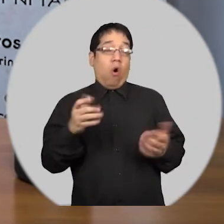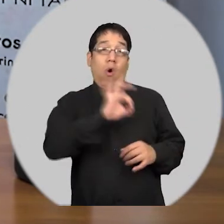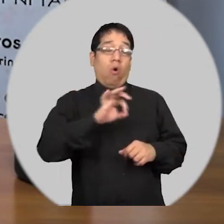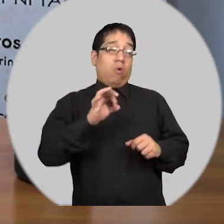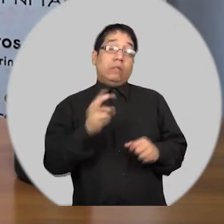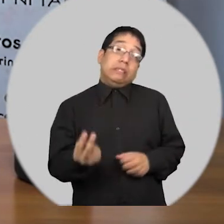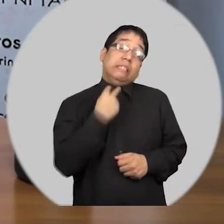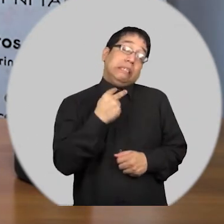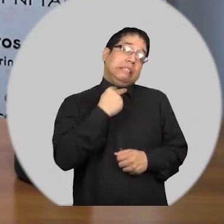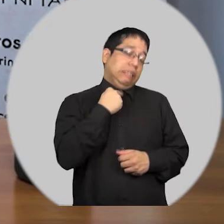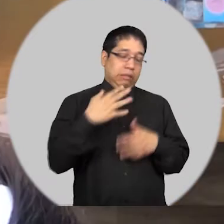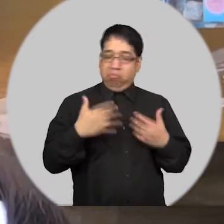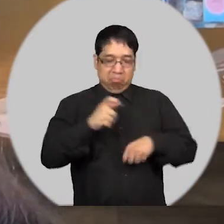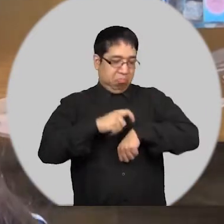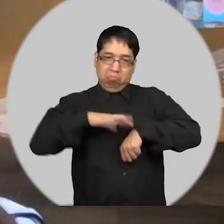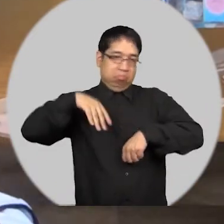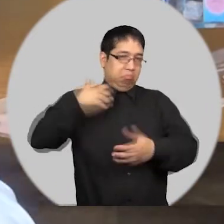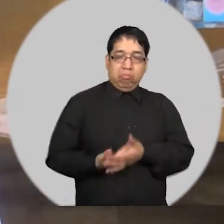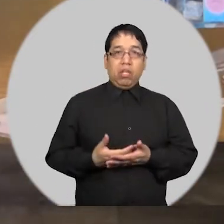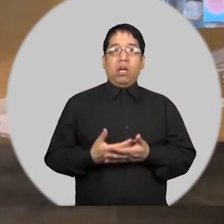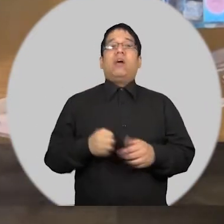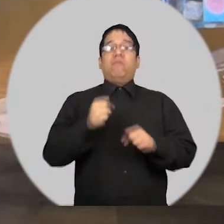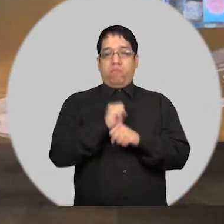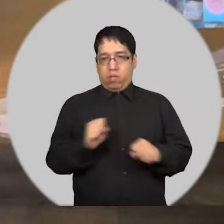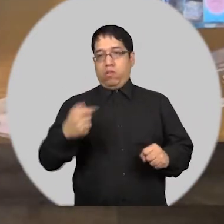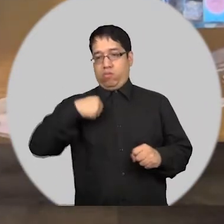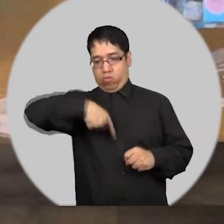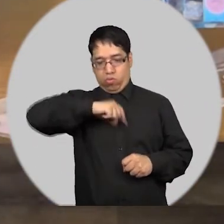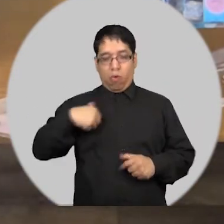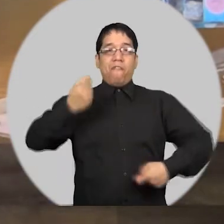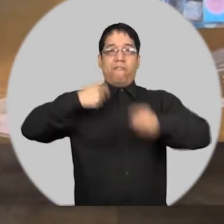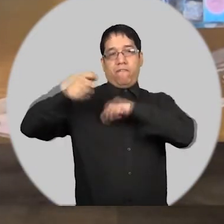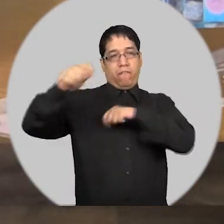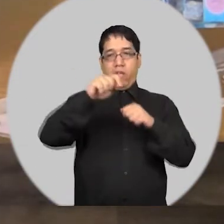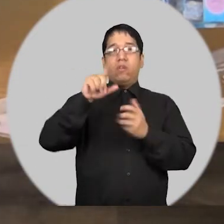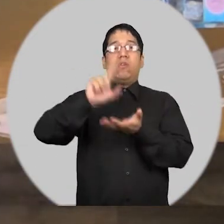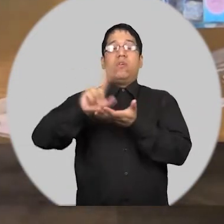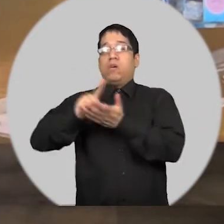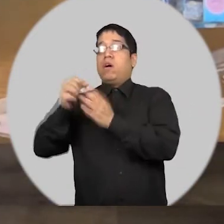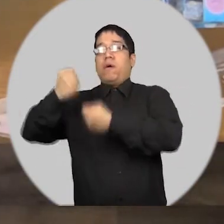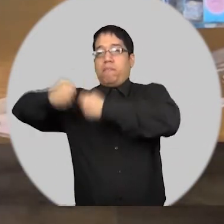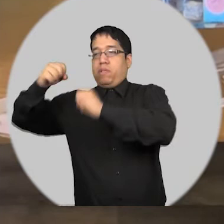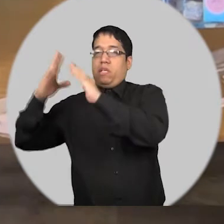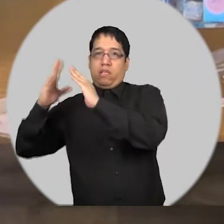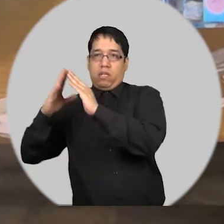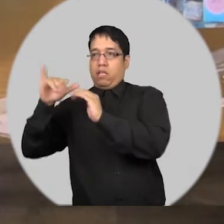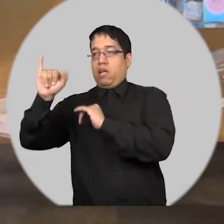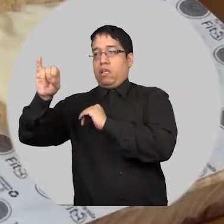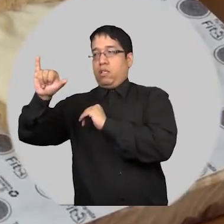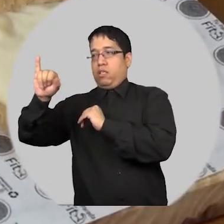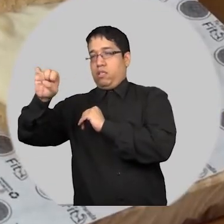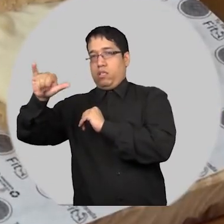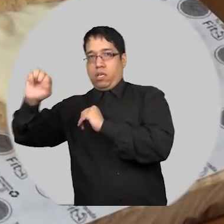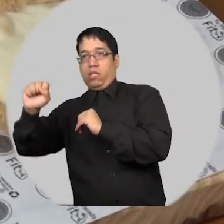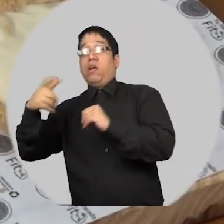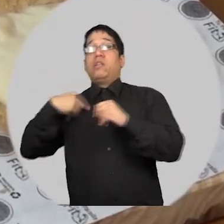o no tengas tiempo de poder prepararte, todos estos productos saludables puedes encontrar en la casita de Yeya. Seguinos en redes